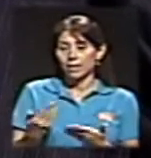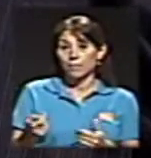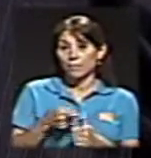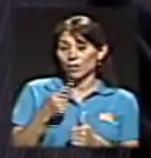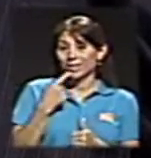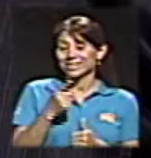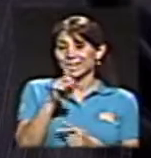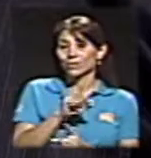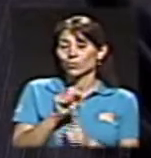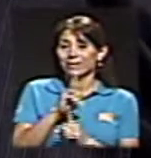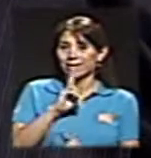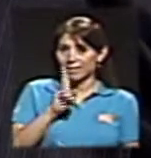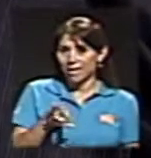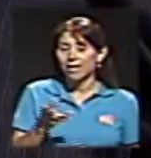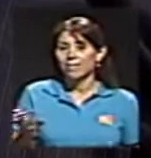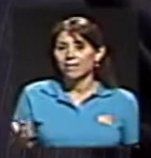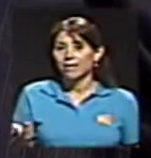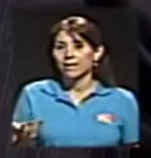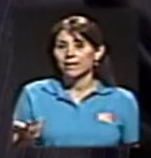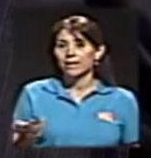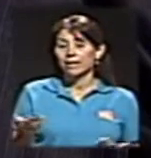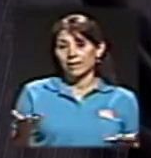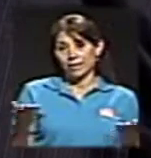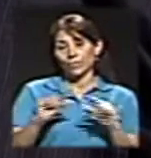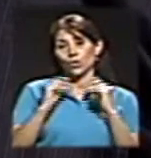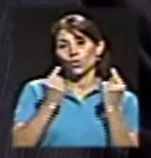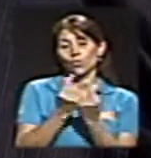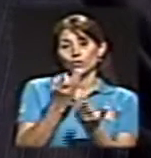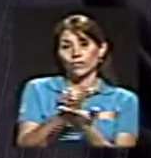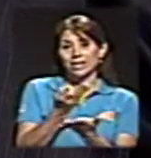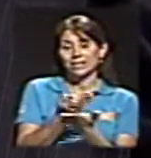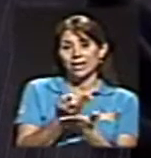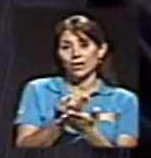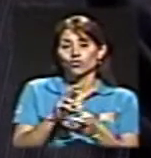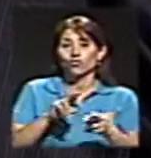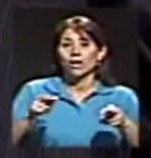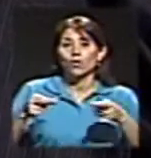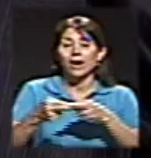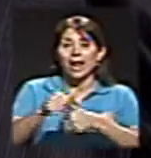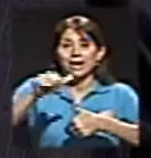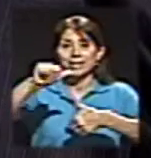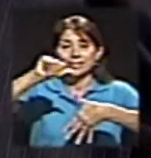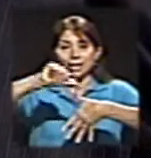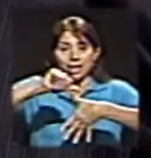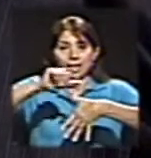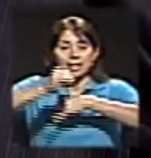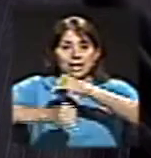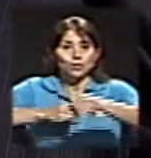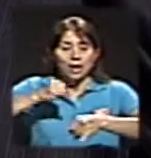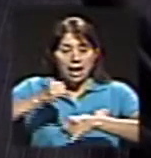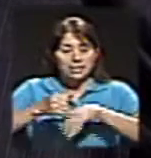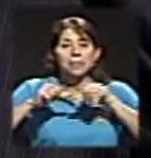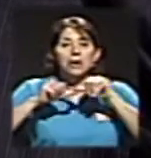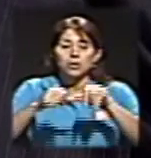una realidad que la presencia de grupos financieros regionales e internacionales va a seguir